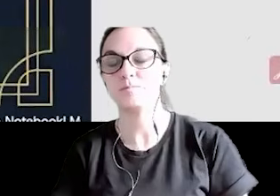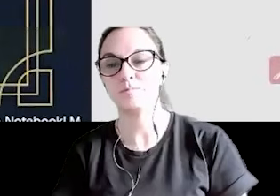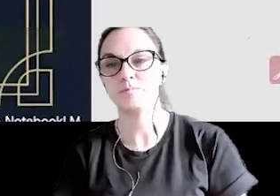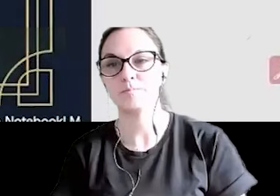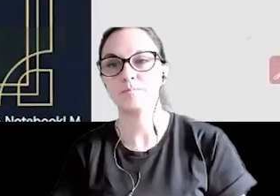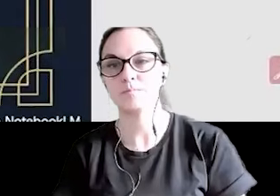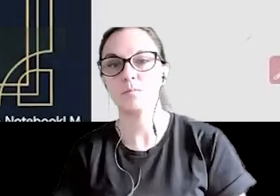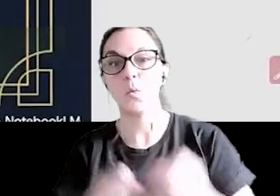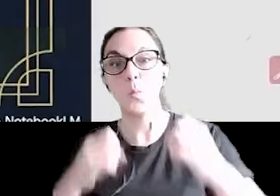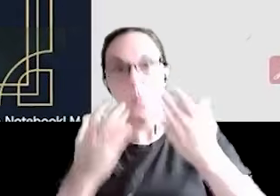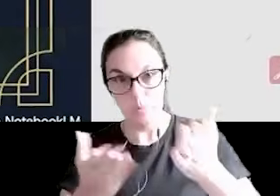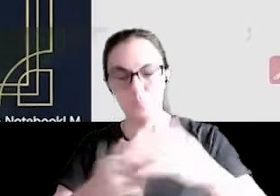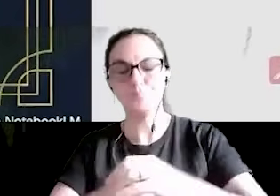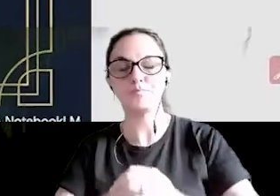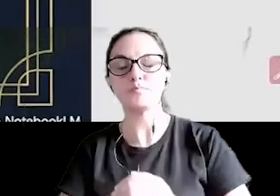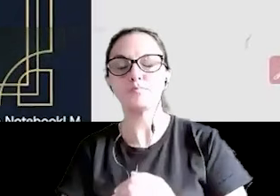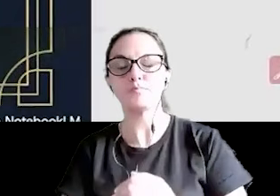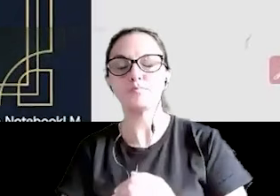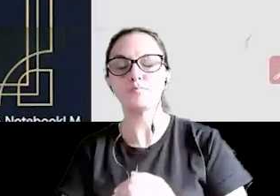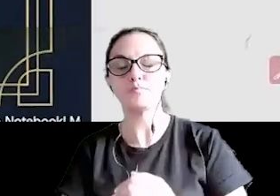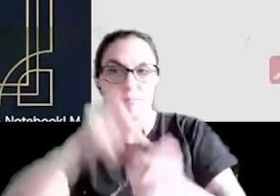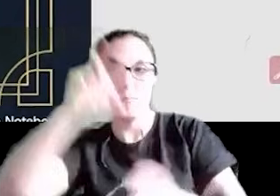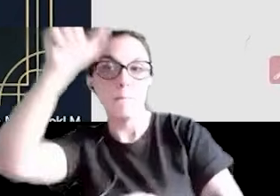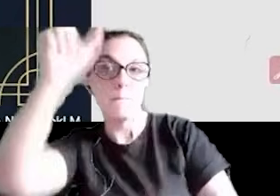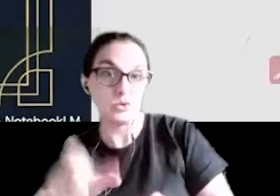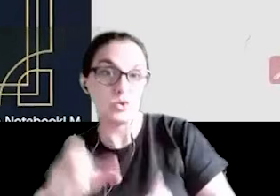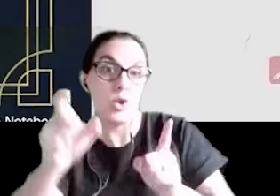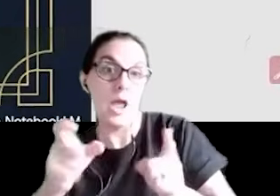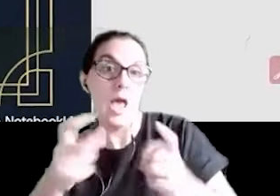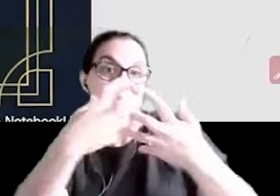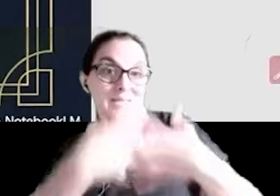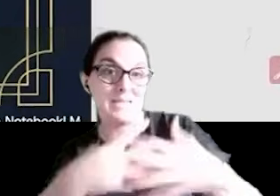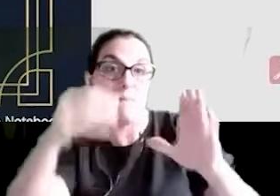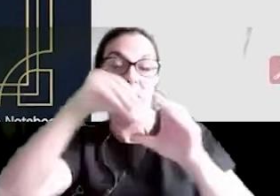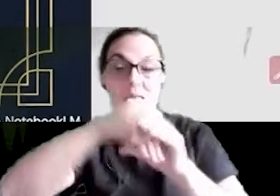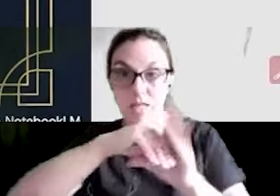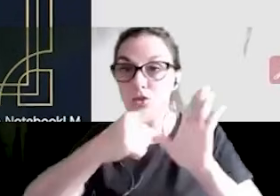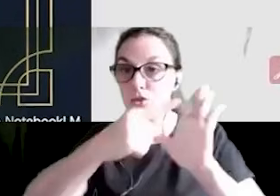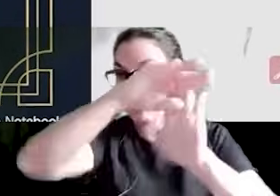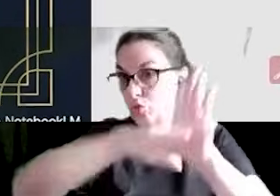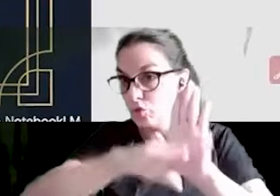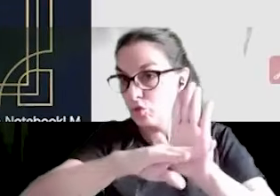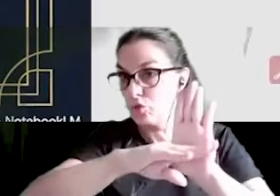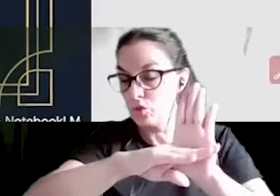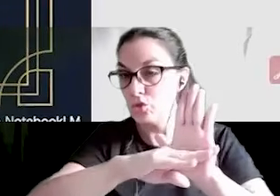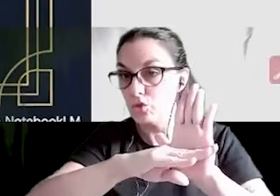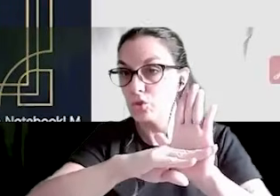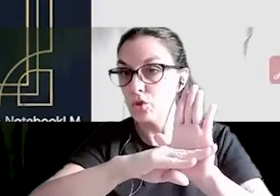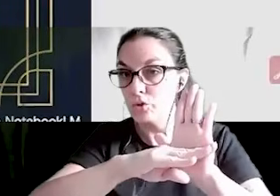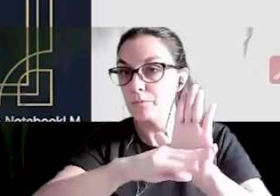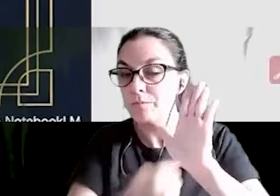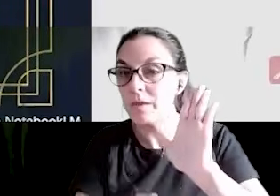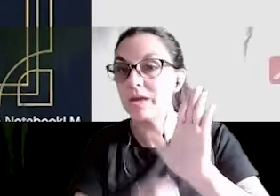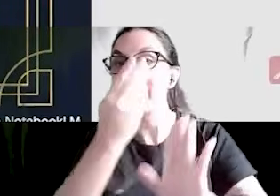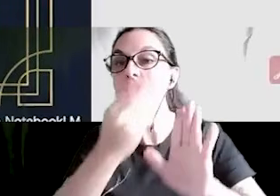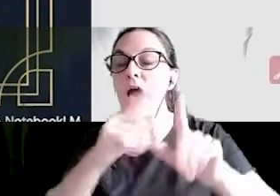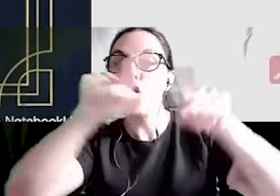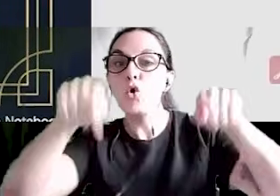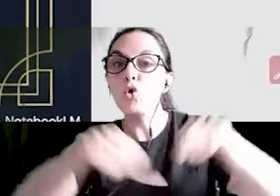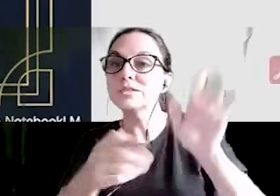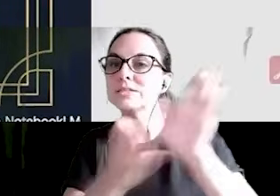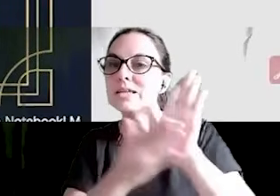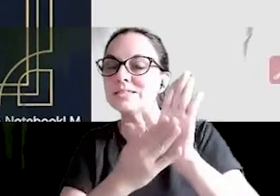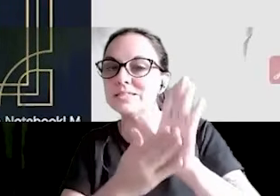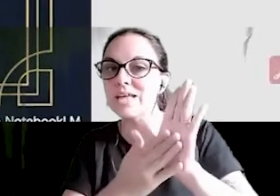les decía que entonces el contribuyente dentro de este sistema va a poder emitir lo que se denomina la constancia digital de adhesión. Y